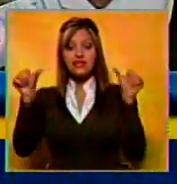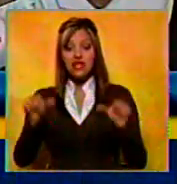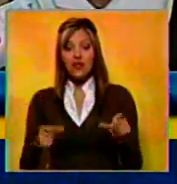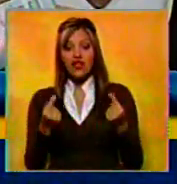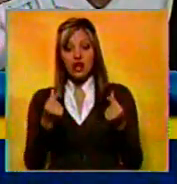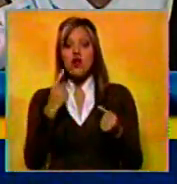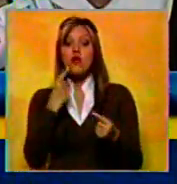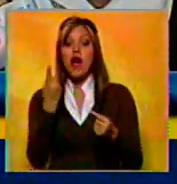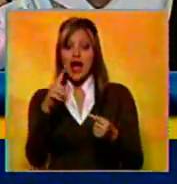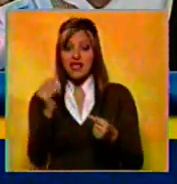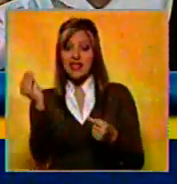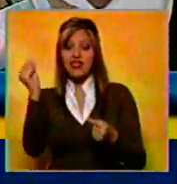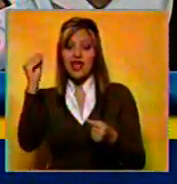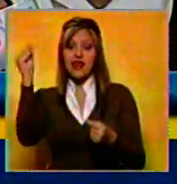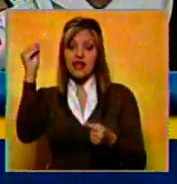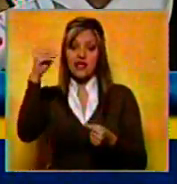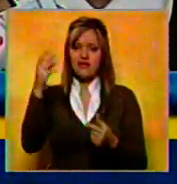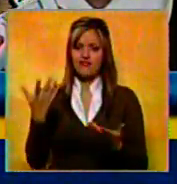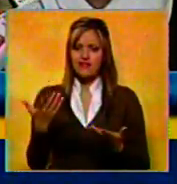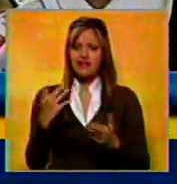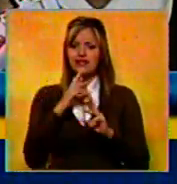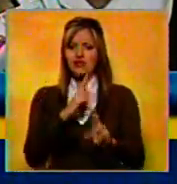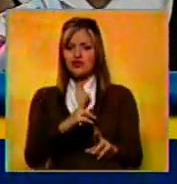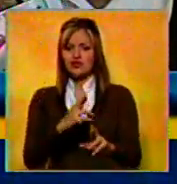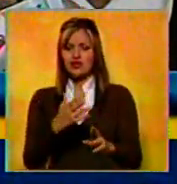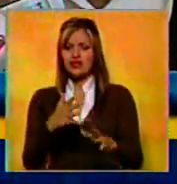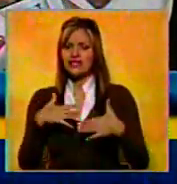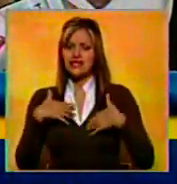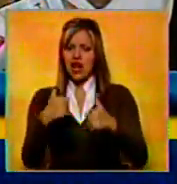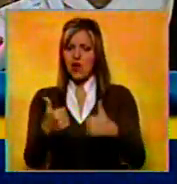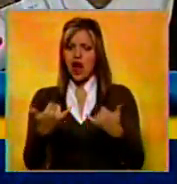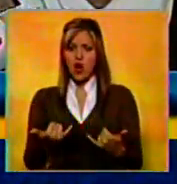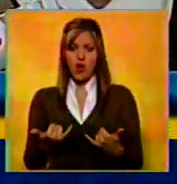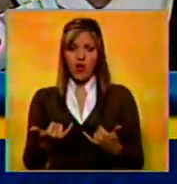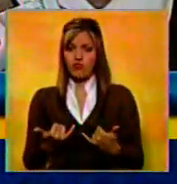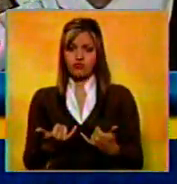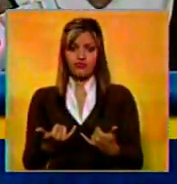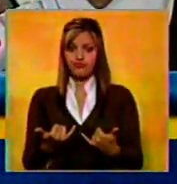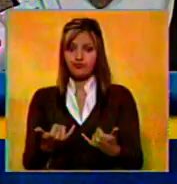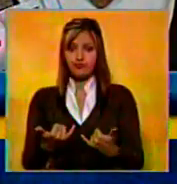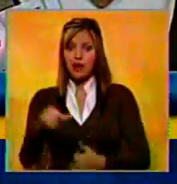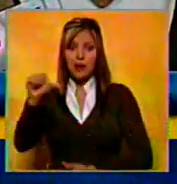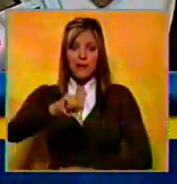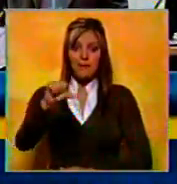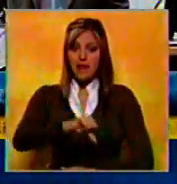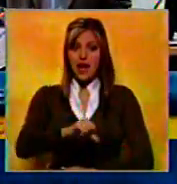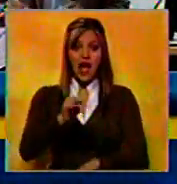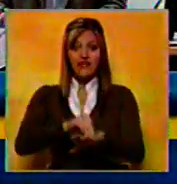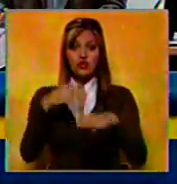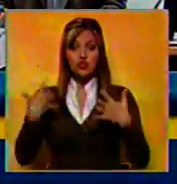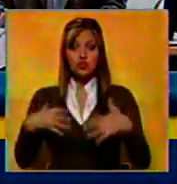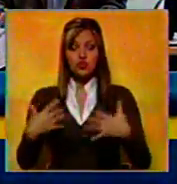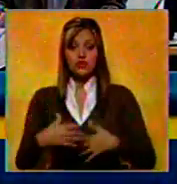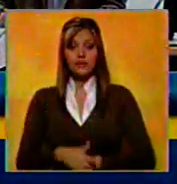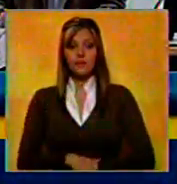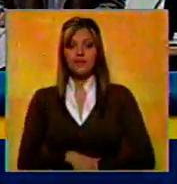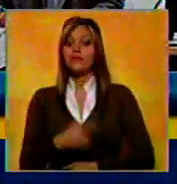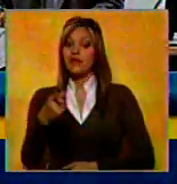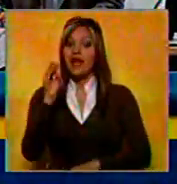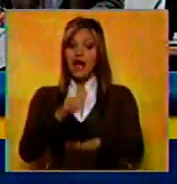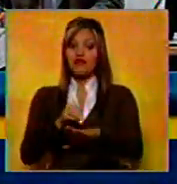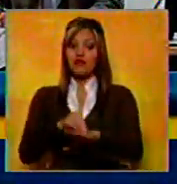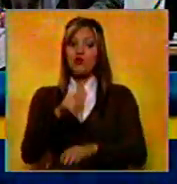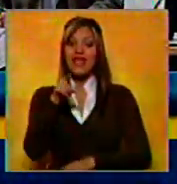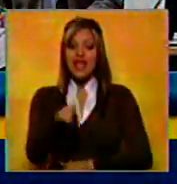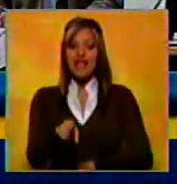ganando intereses y resulta entonces que la salud está en una situación de crisis alarma Roja en r Falcón Indicó que